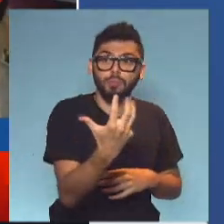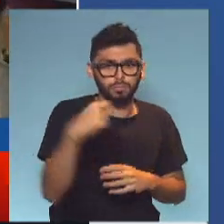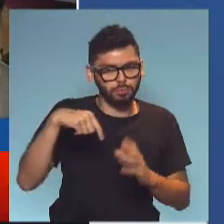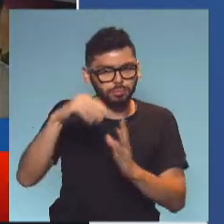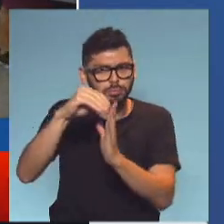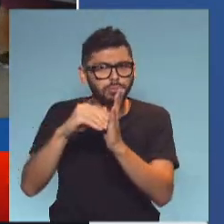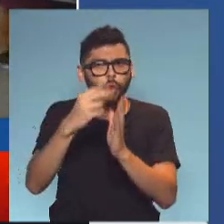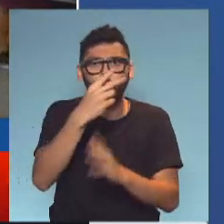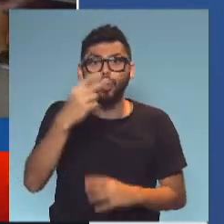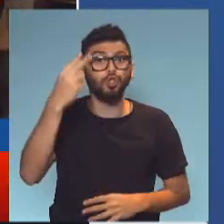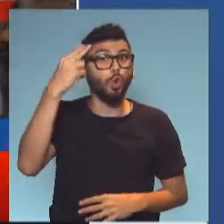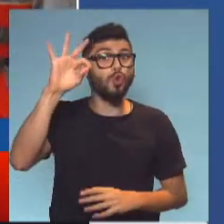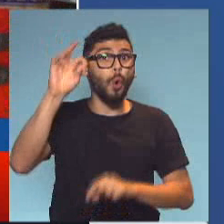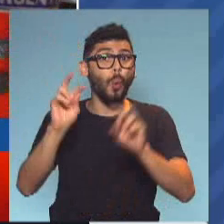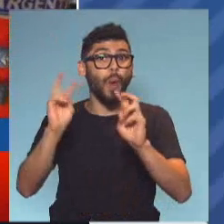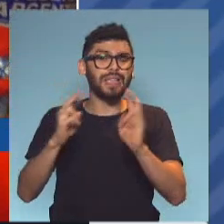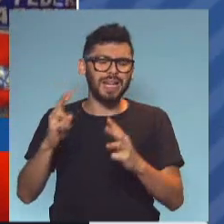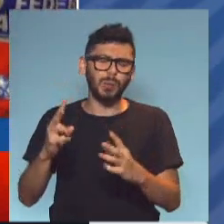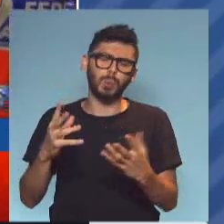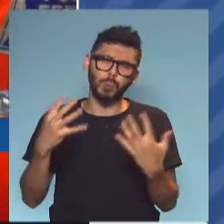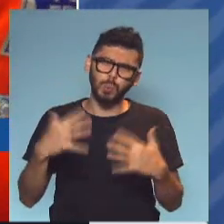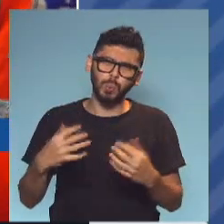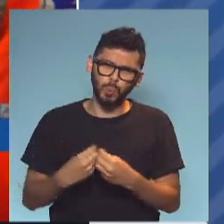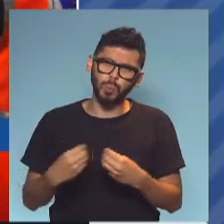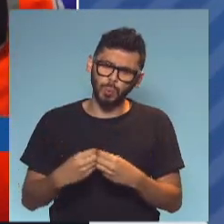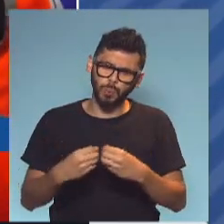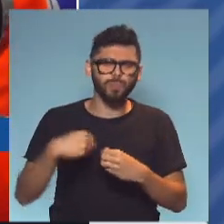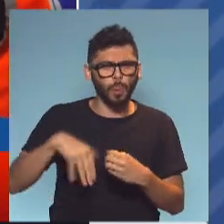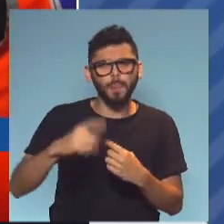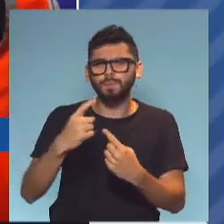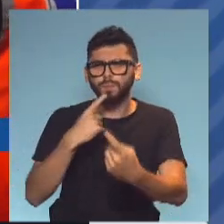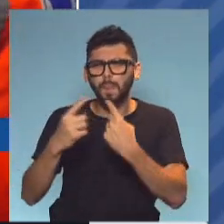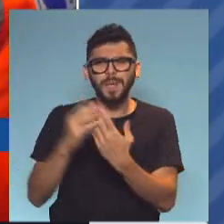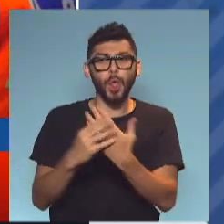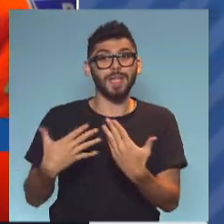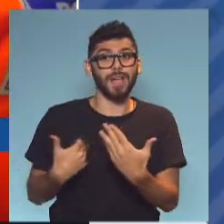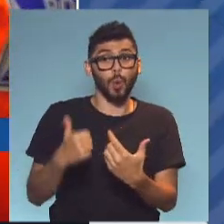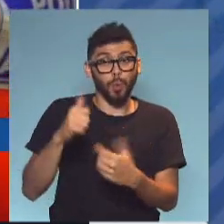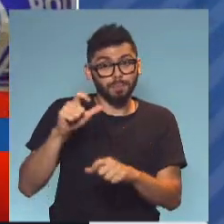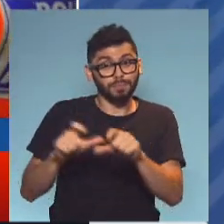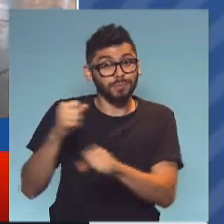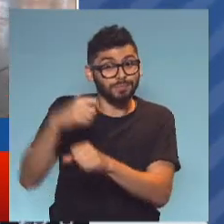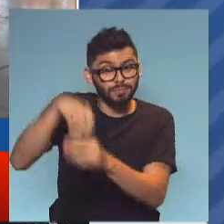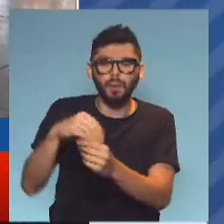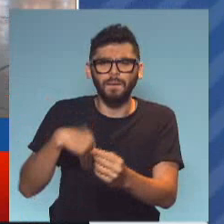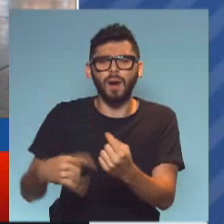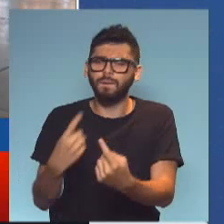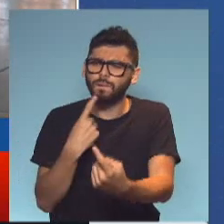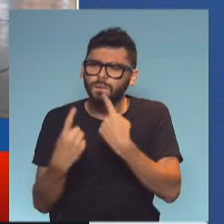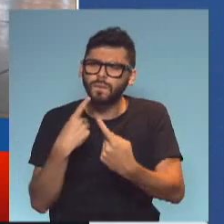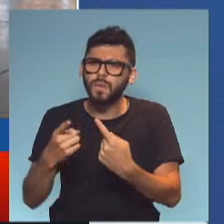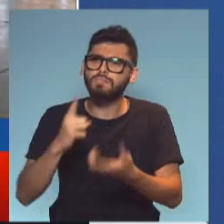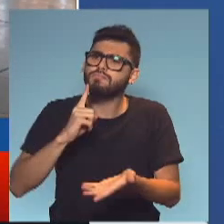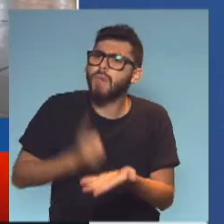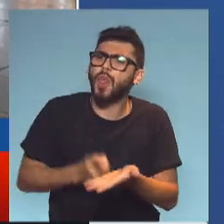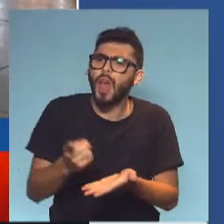muertes es un golpe directamente. En un ratito hablaremos con gente, con funcionarios del Ministerio de Salud de la Nación para preguntar no solamente por las medidas,